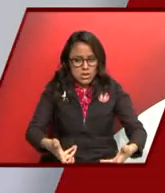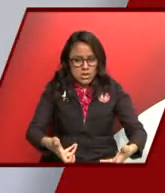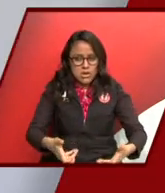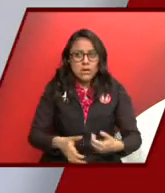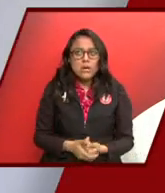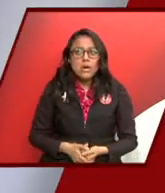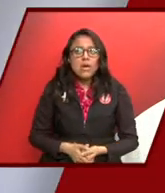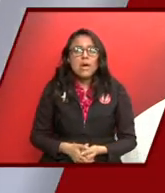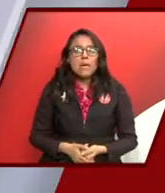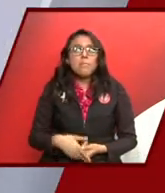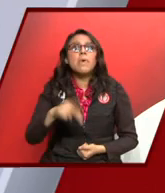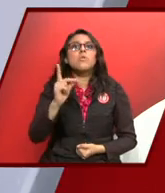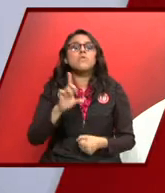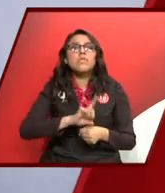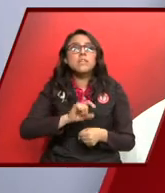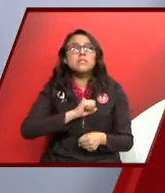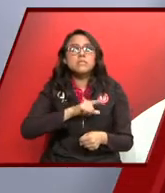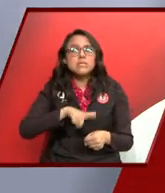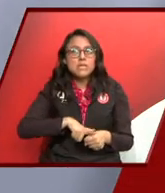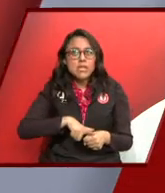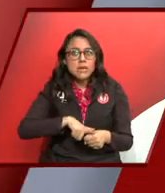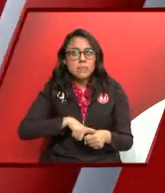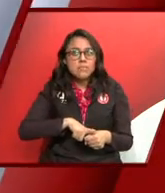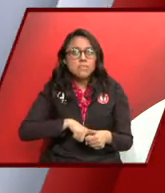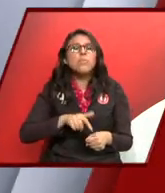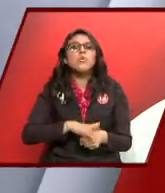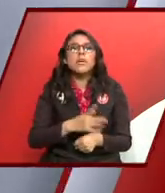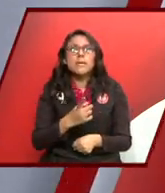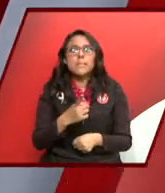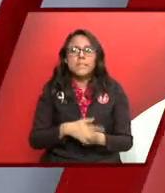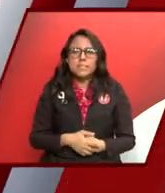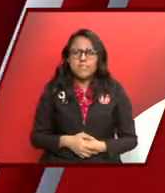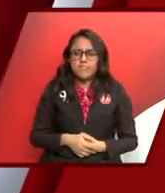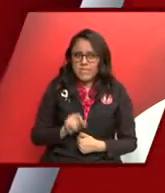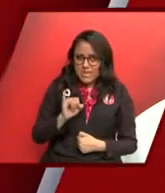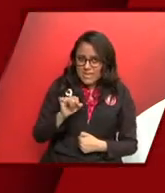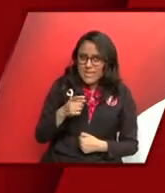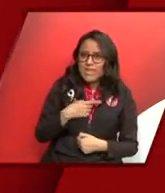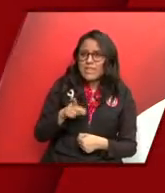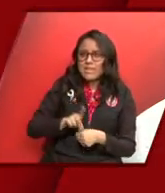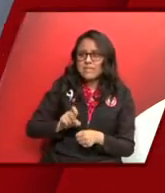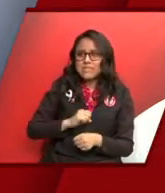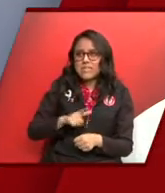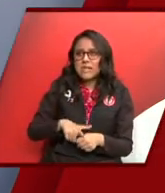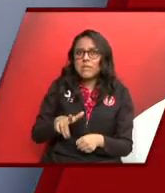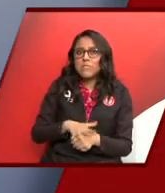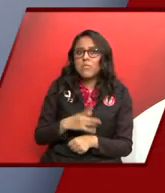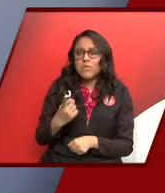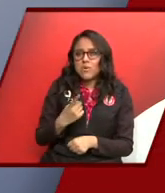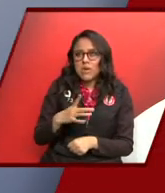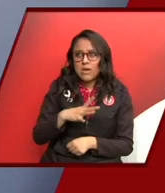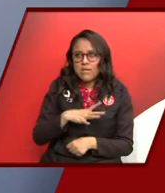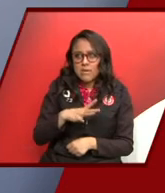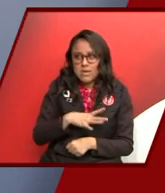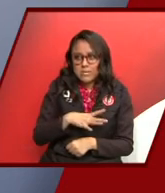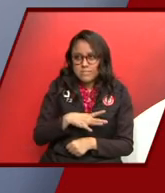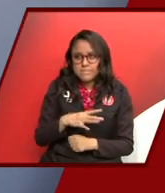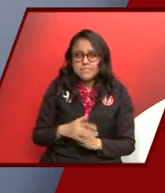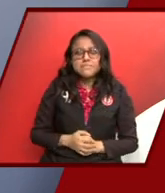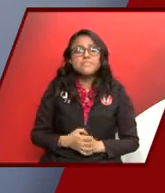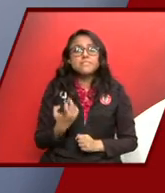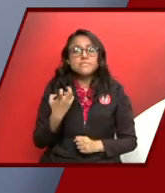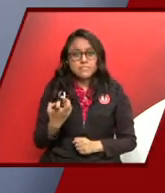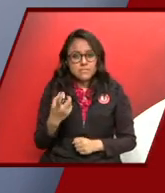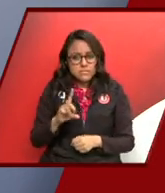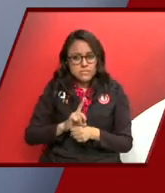día fue especial, fue nada común. Sí, ese día fue especial. Tengo que decir que ese